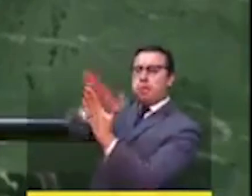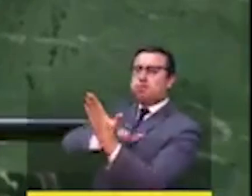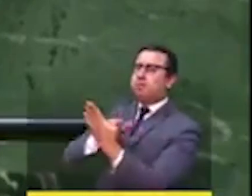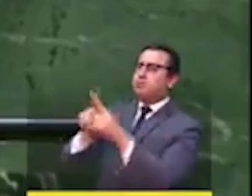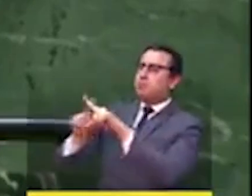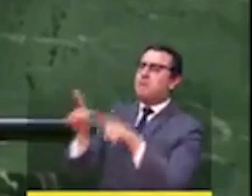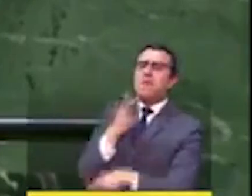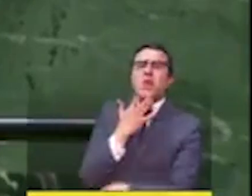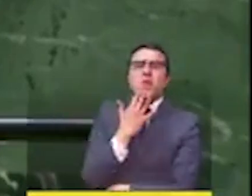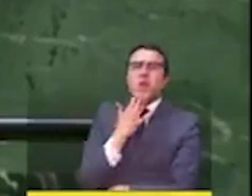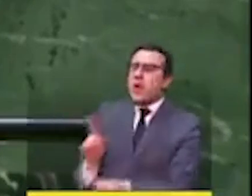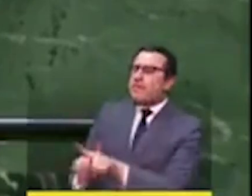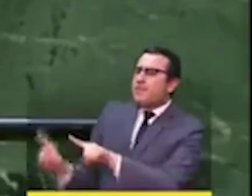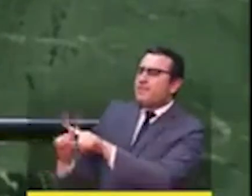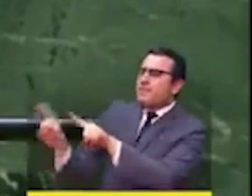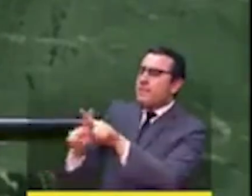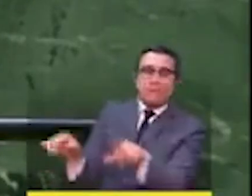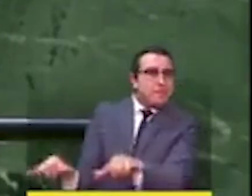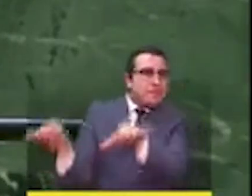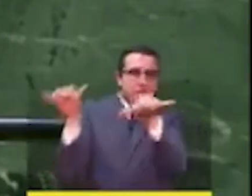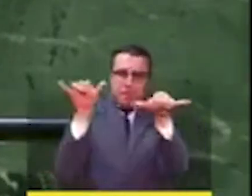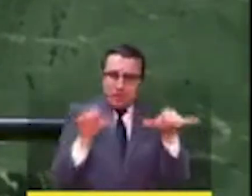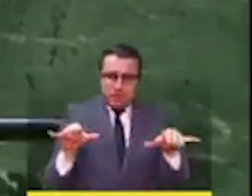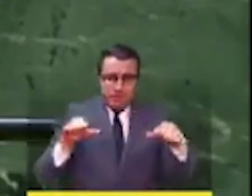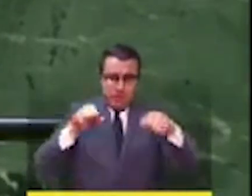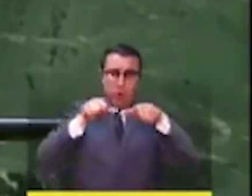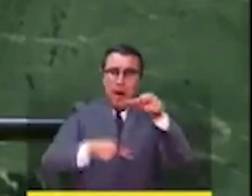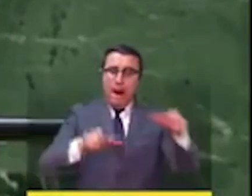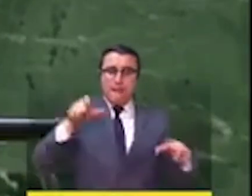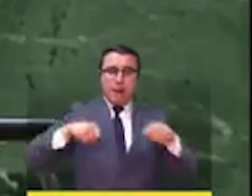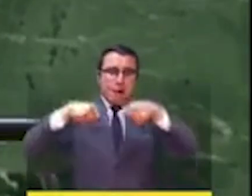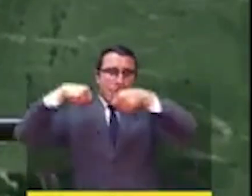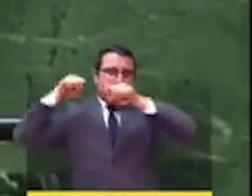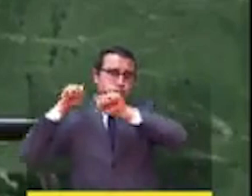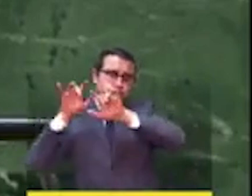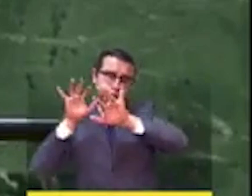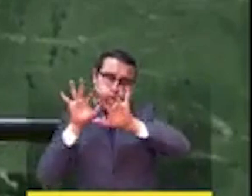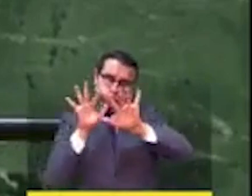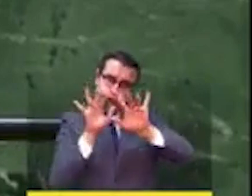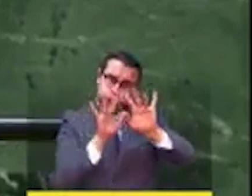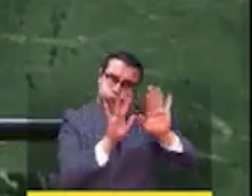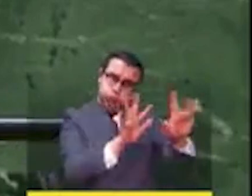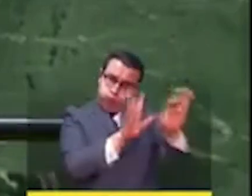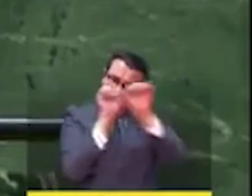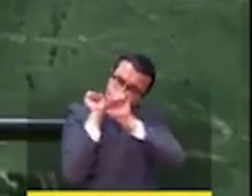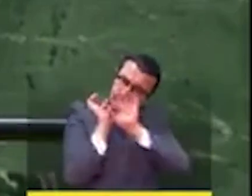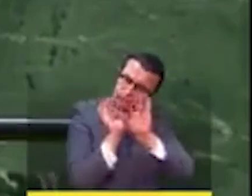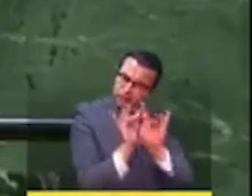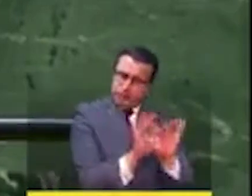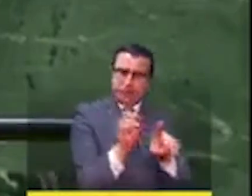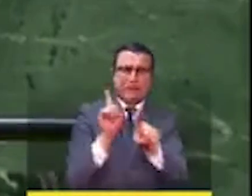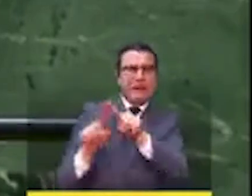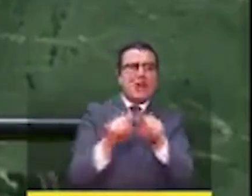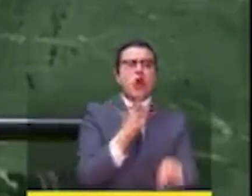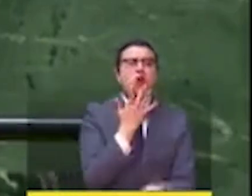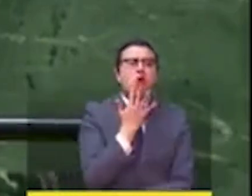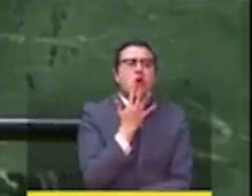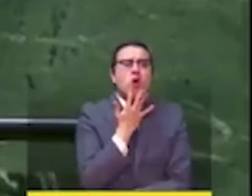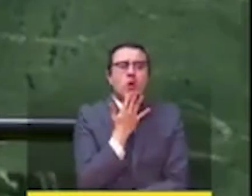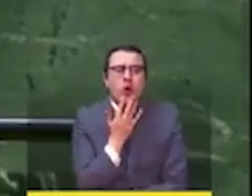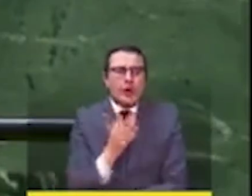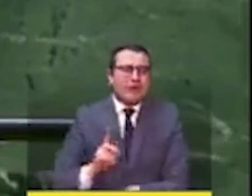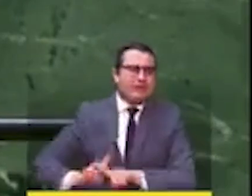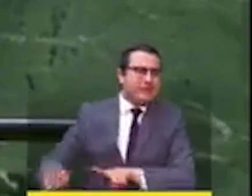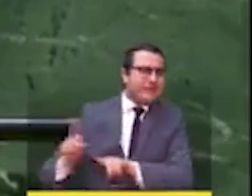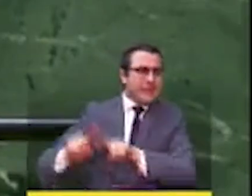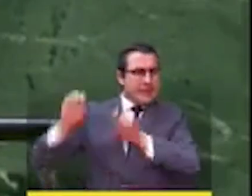matices. Los colores se van mezclando en una marcha incontenible. Una multitud de todos los colores